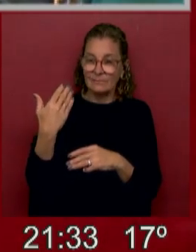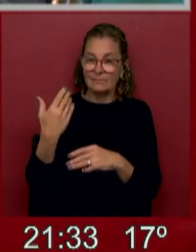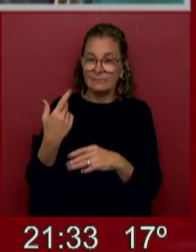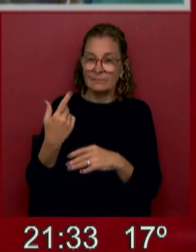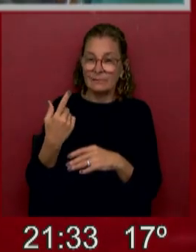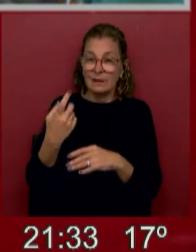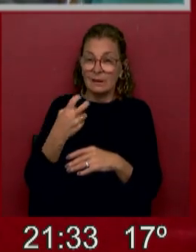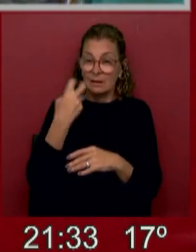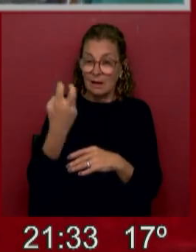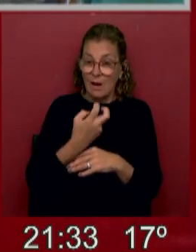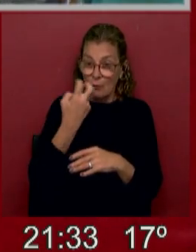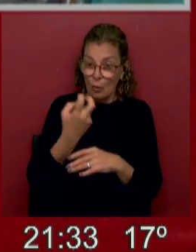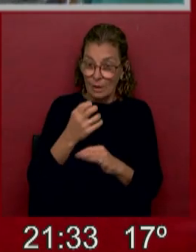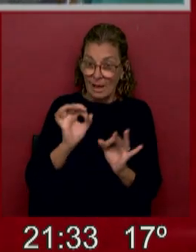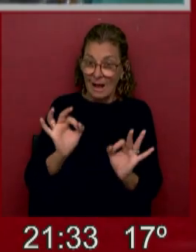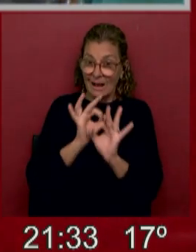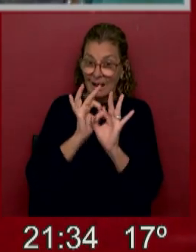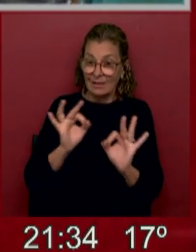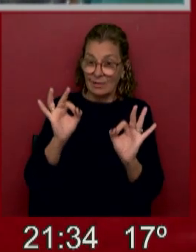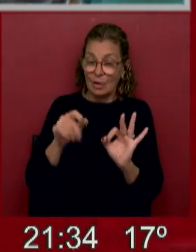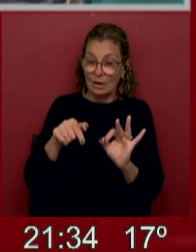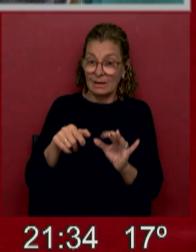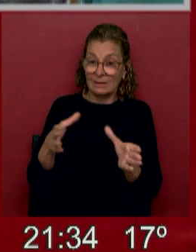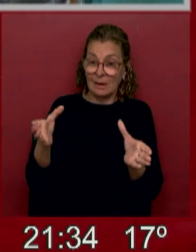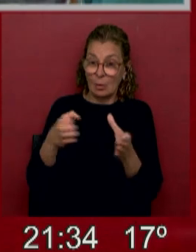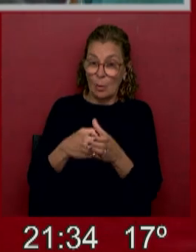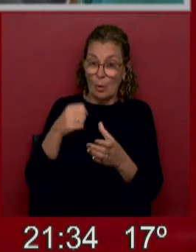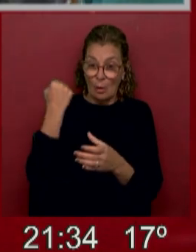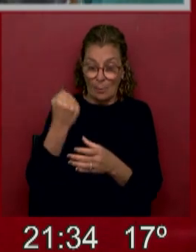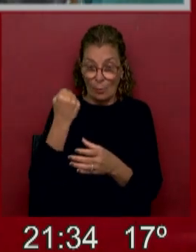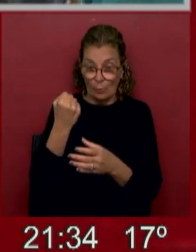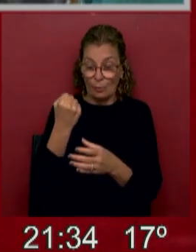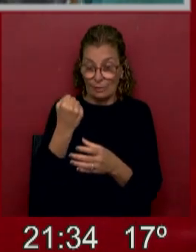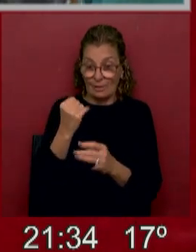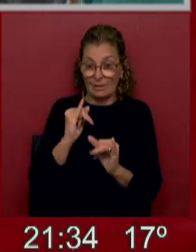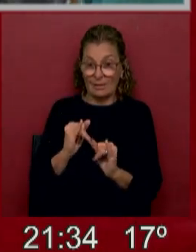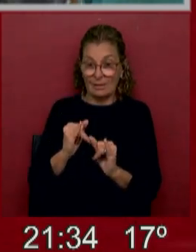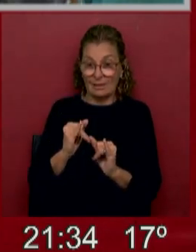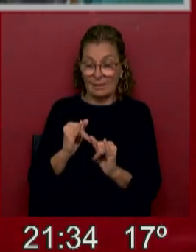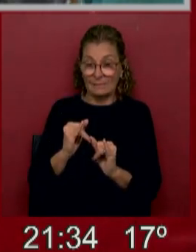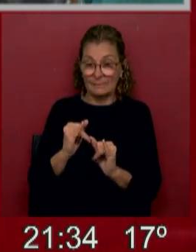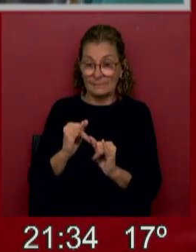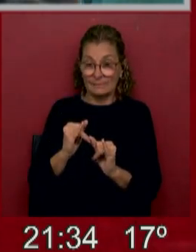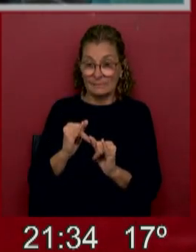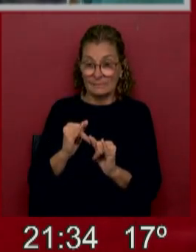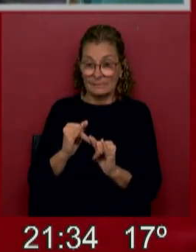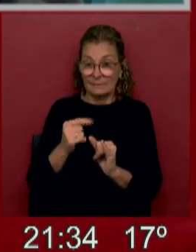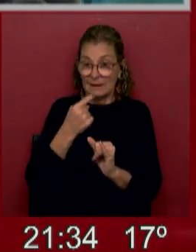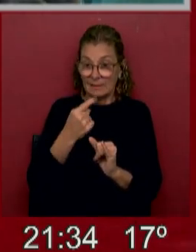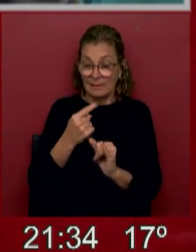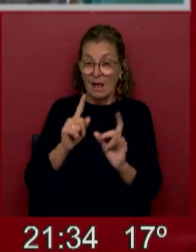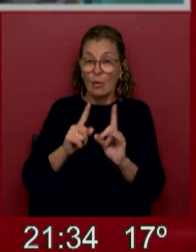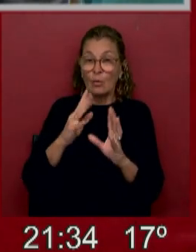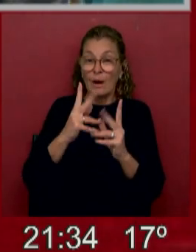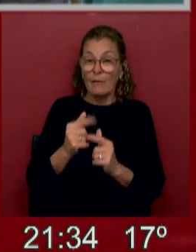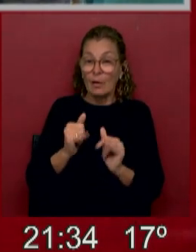la búsqueda de la canción es en esta banda es importante. Y te decía que de alguna forma